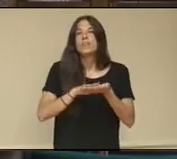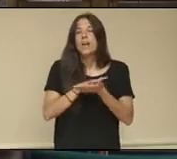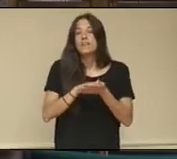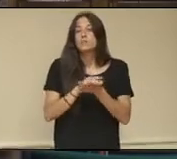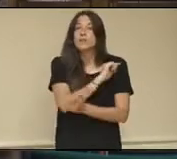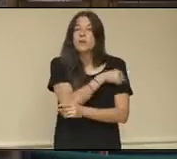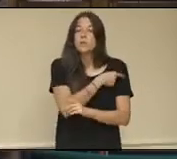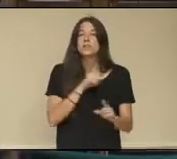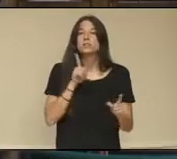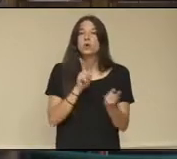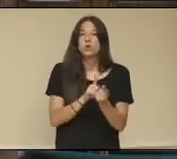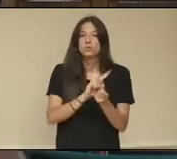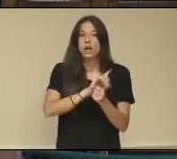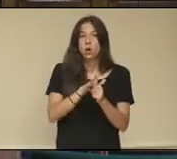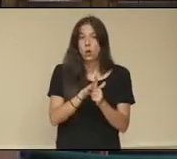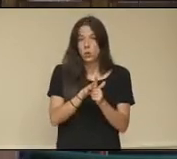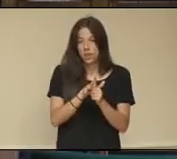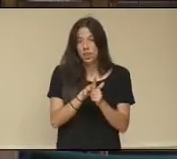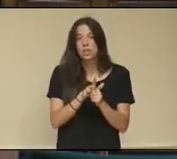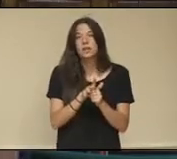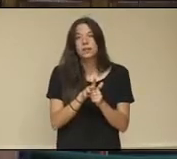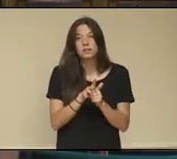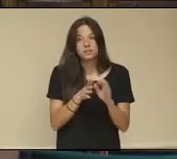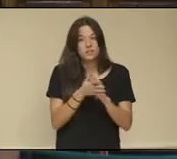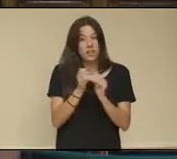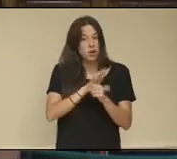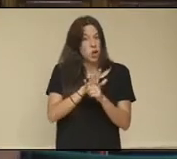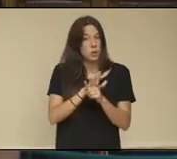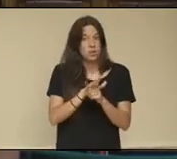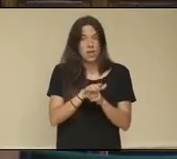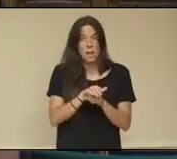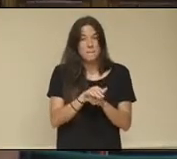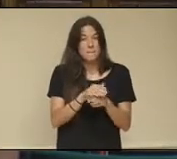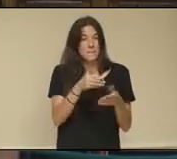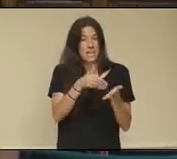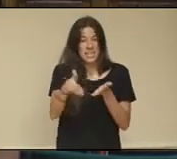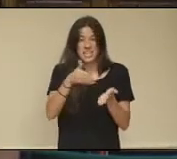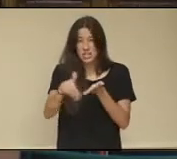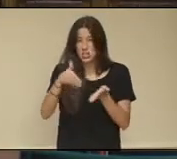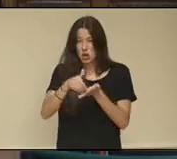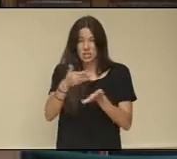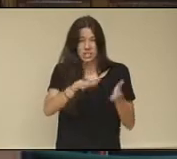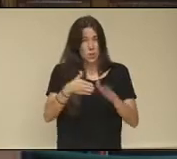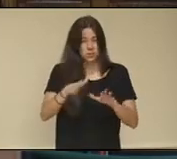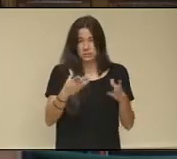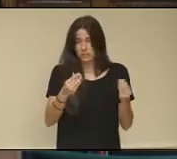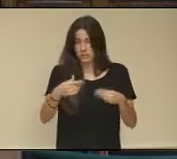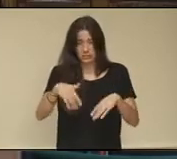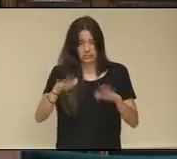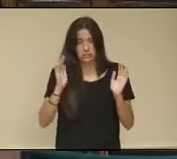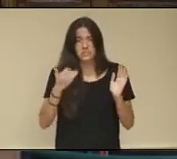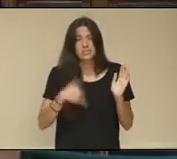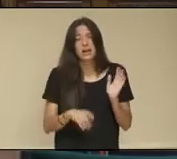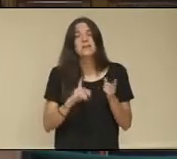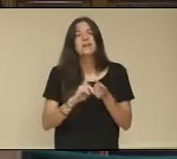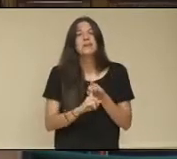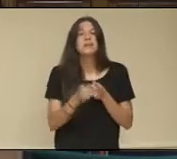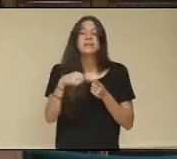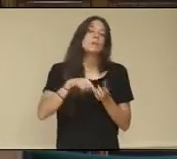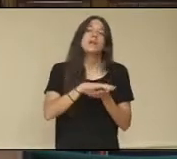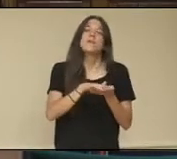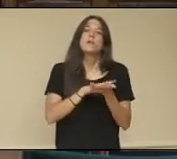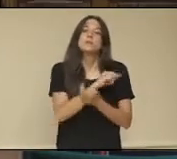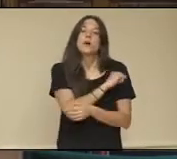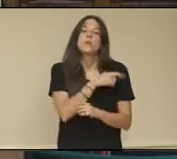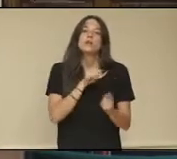COVID-19, 4,9 millones de muertos llevamos ya, COVID-19. Vamos a hablar de vacunas contra la tuberculosis,